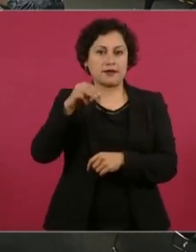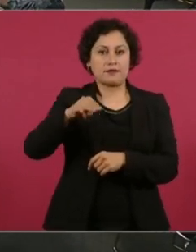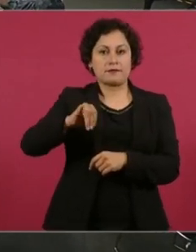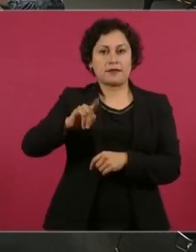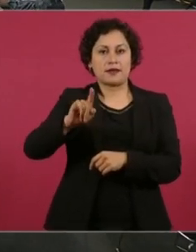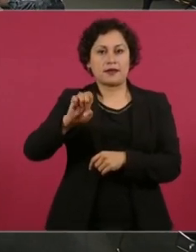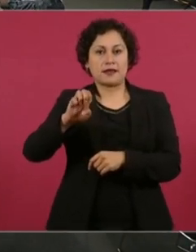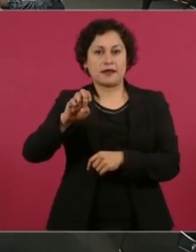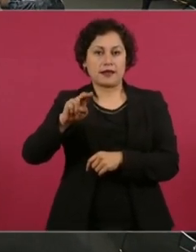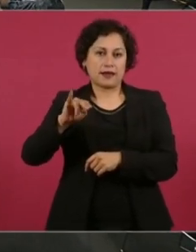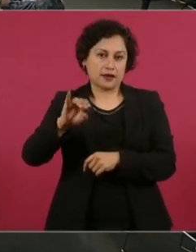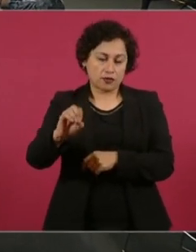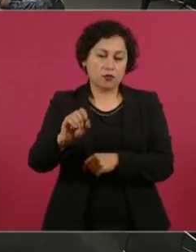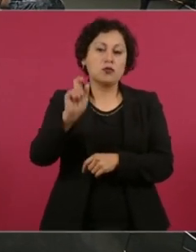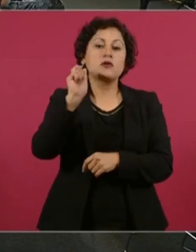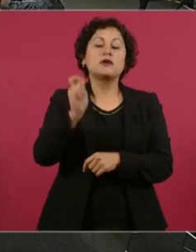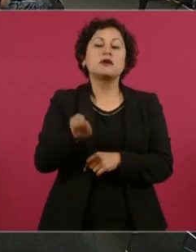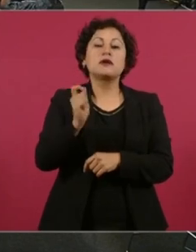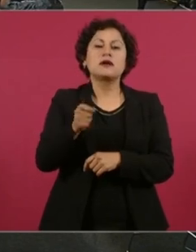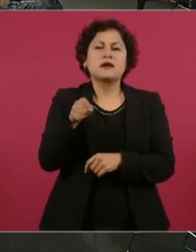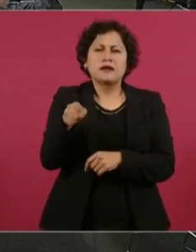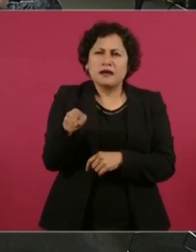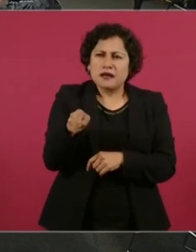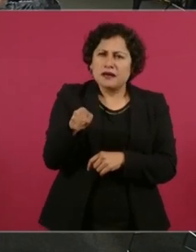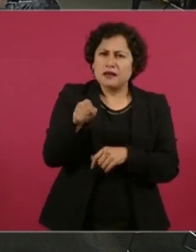es reportaje o es una entrevista,